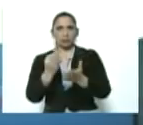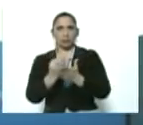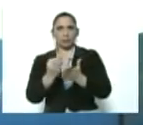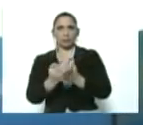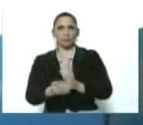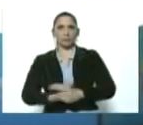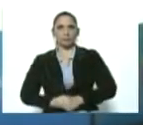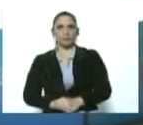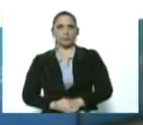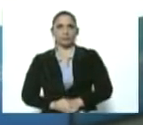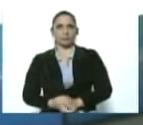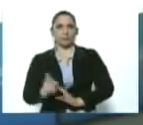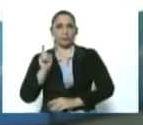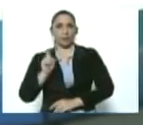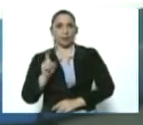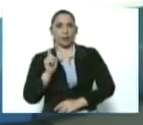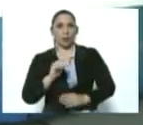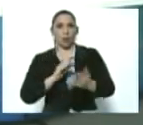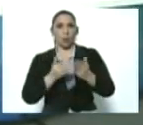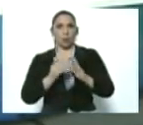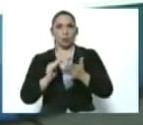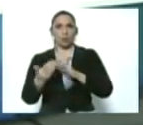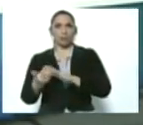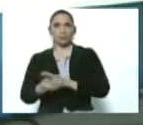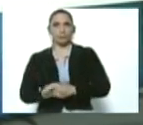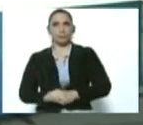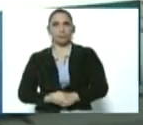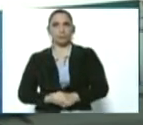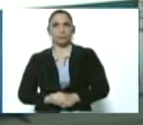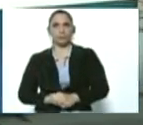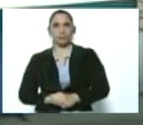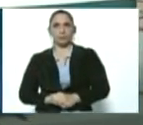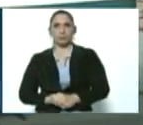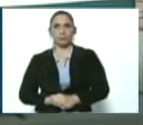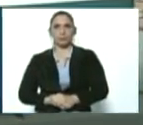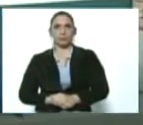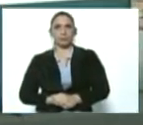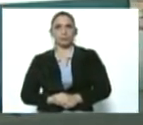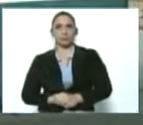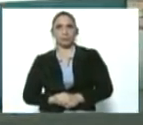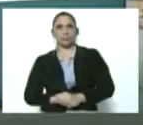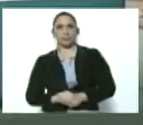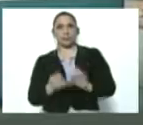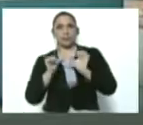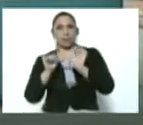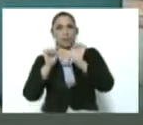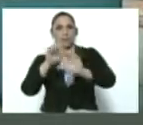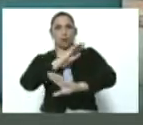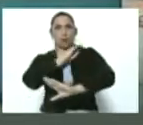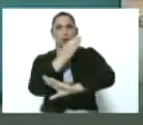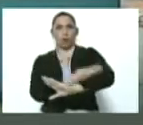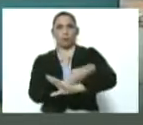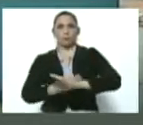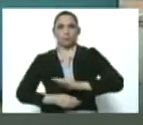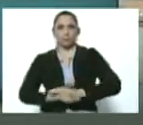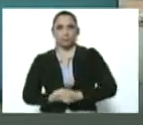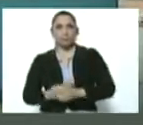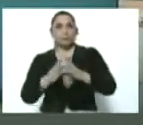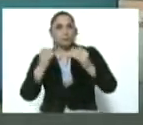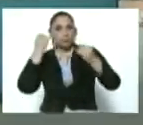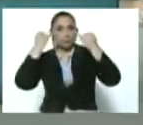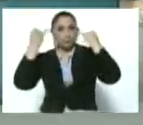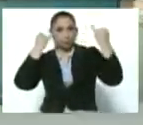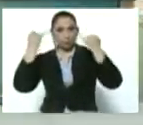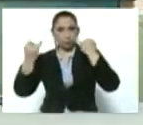la necesidad de la comunidad y seguir fortaleciendo toda la idea